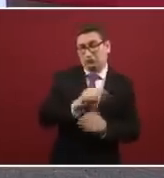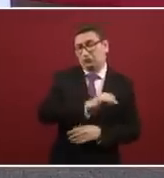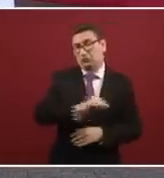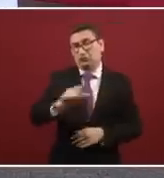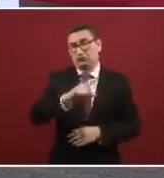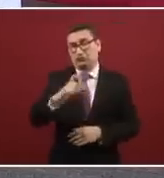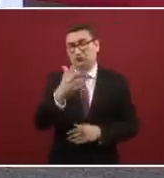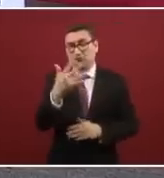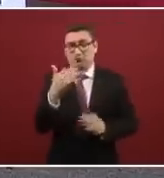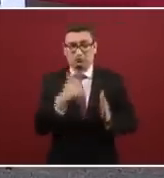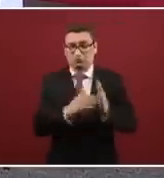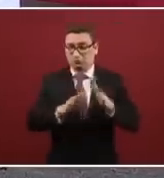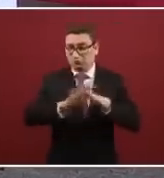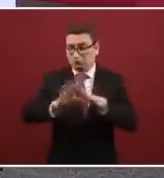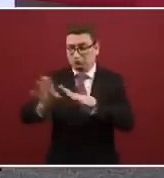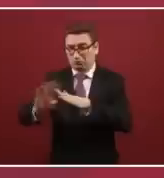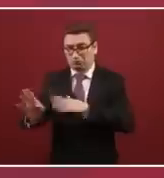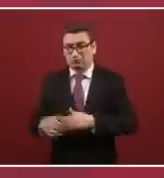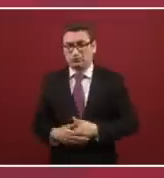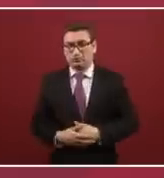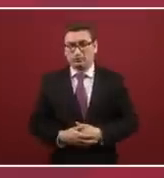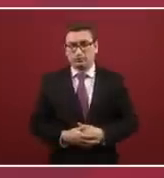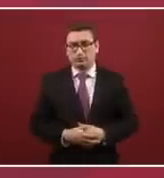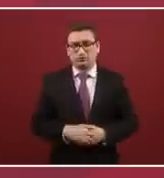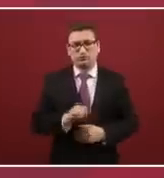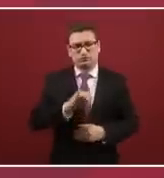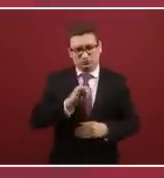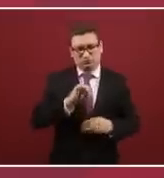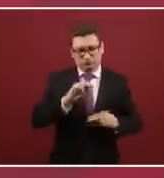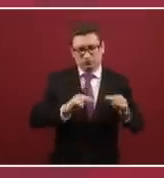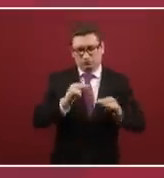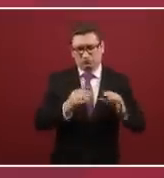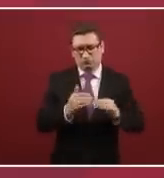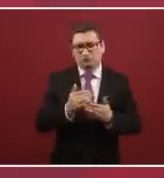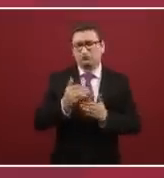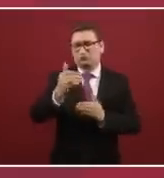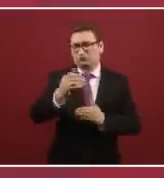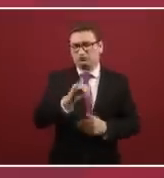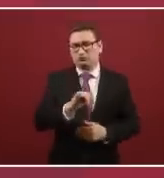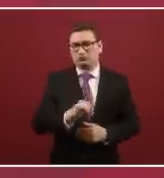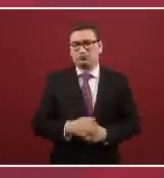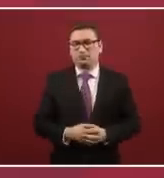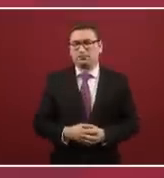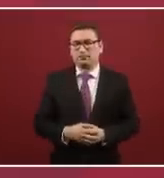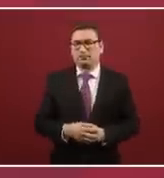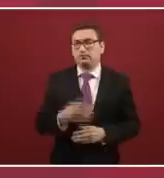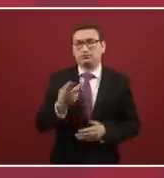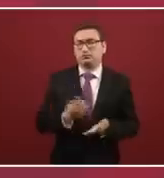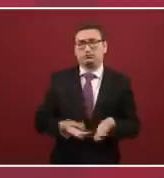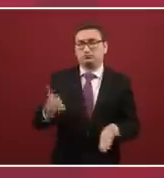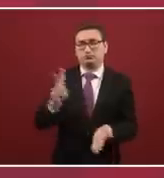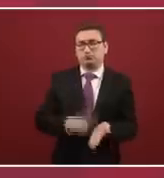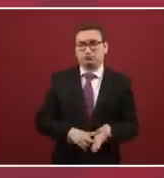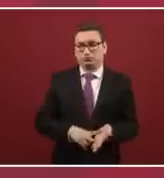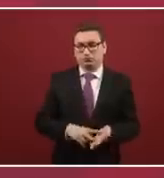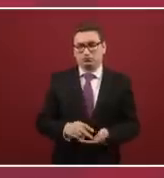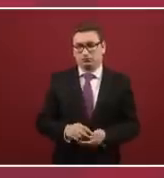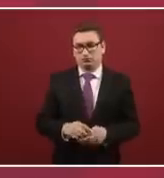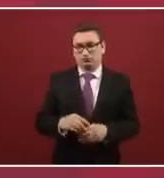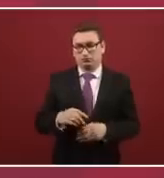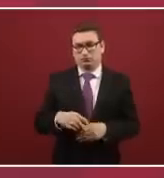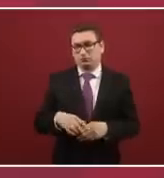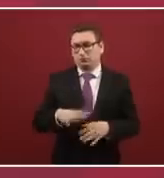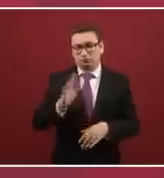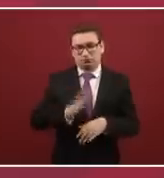mil? Sí creció, sí creció. ¿Pero en, sí, ese, en ese porcentaje? Al doble, en términos